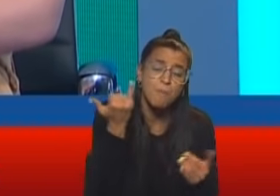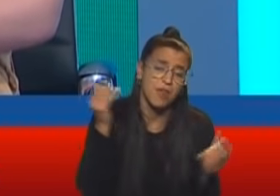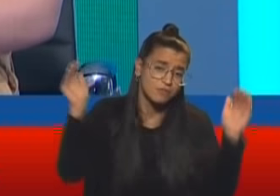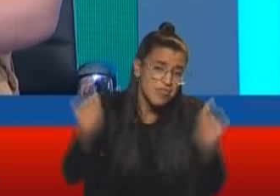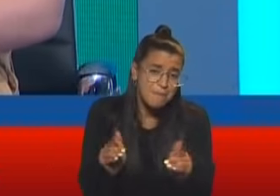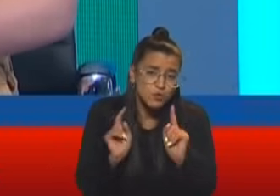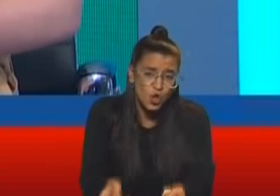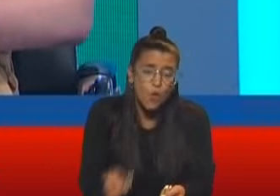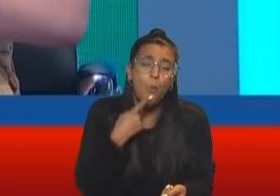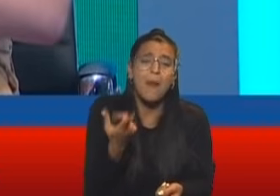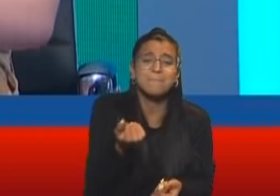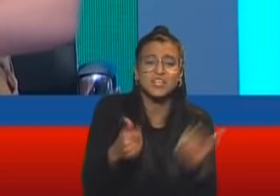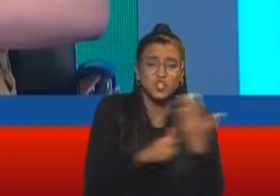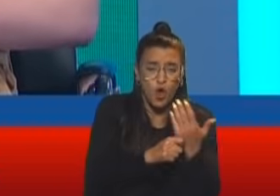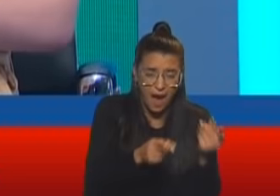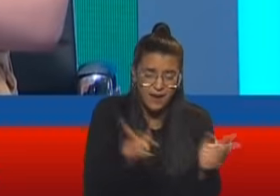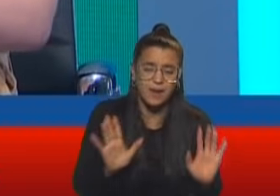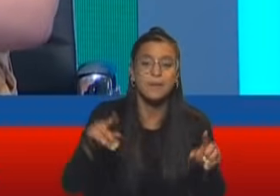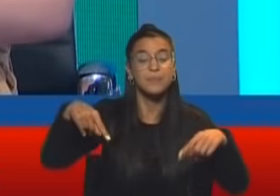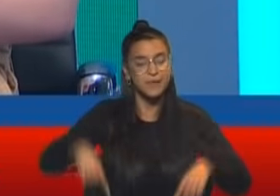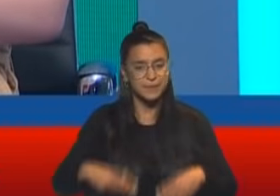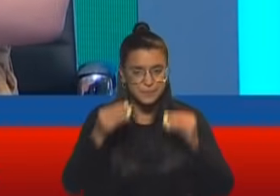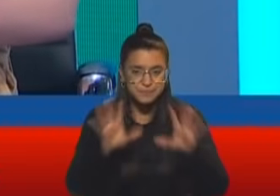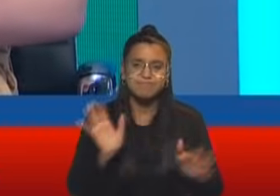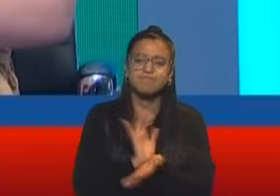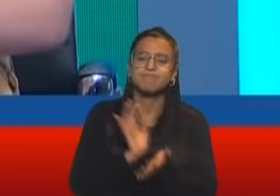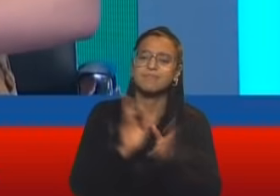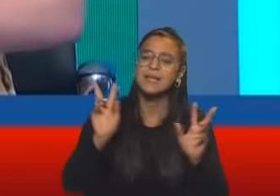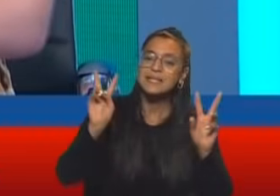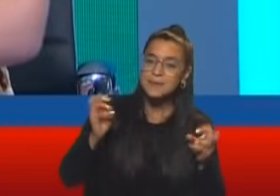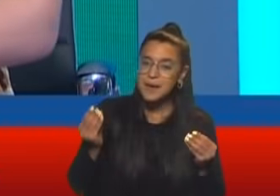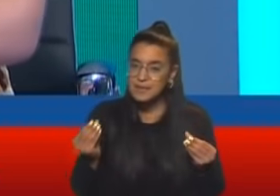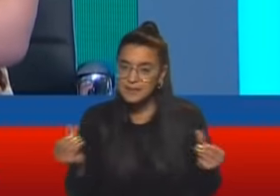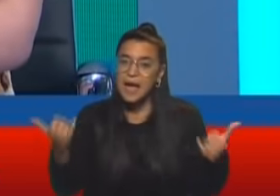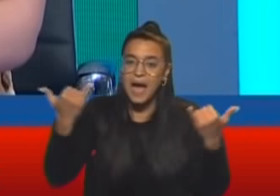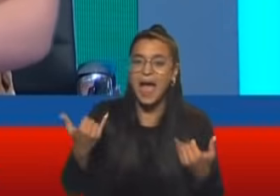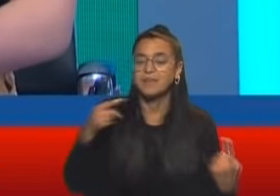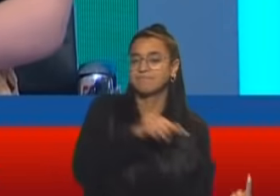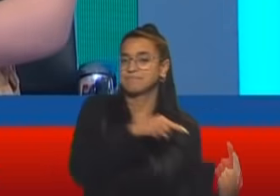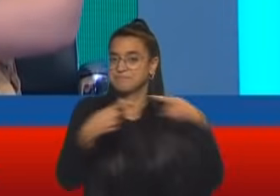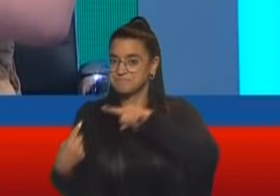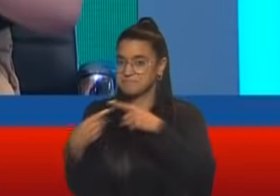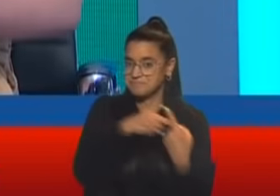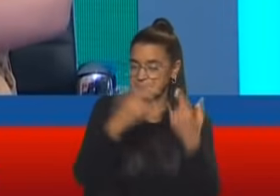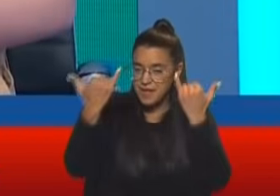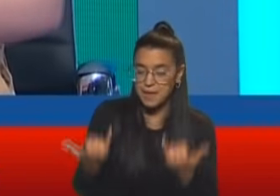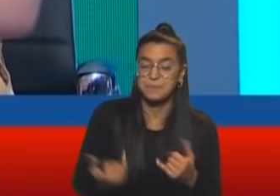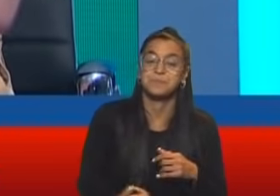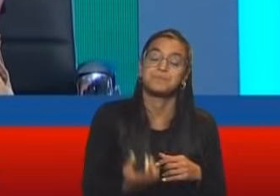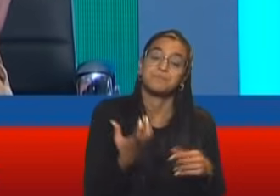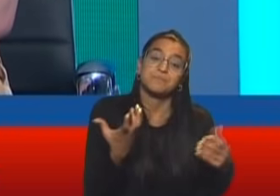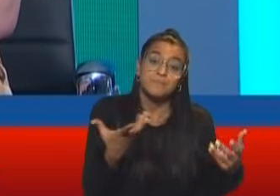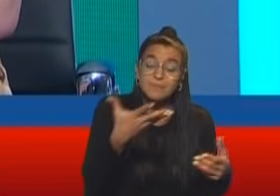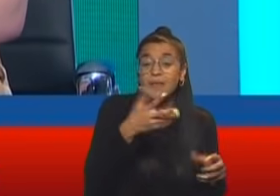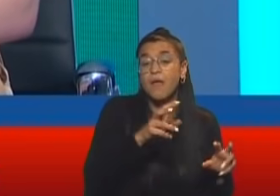fin, del precio de la carne, y acá comienzan entonces, en un tema muy sensible, a aparecer versiones cruzadas, ¿no es cierto? Por un lado,